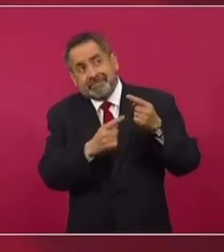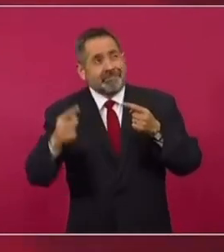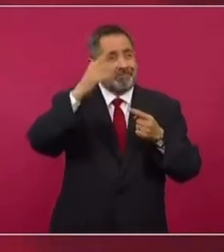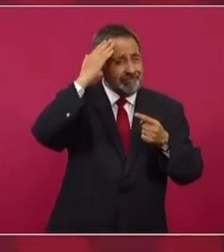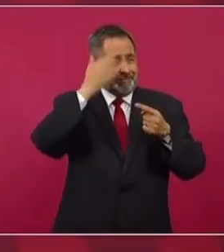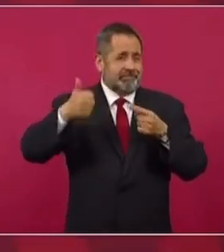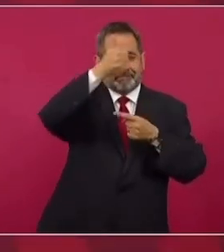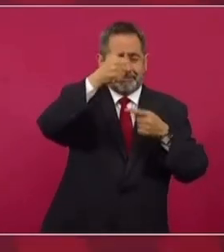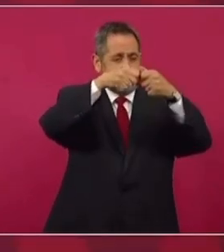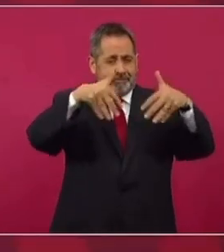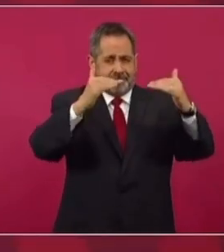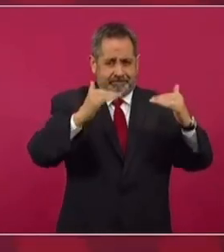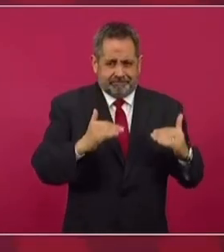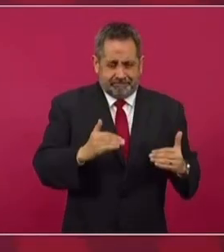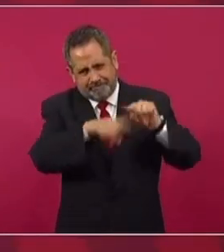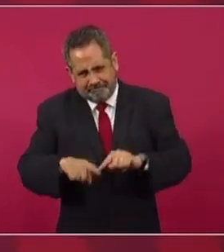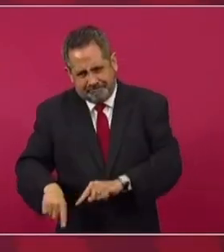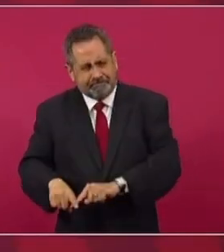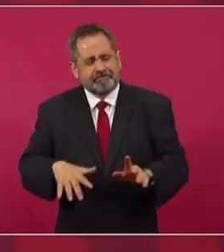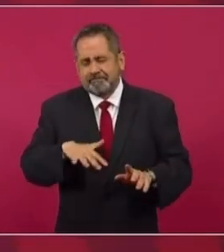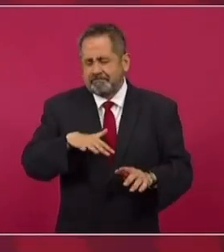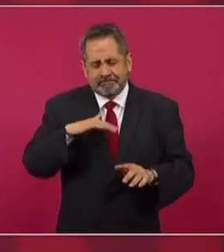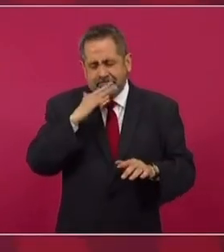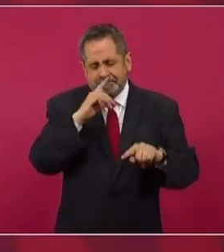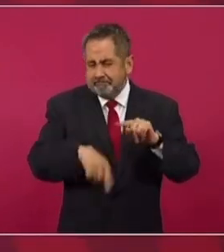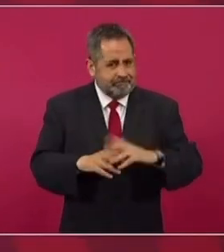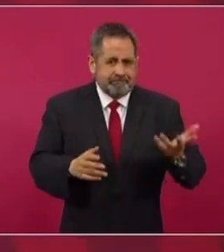abajo y así hay que barrerla. No es